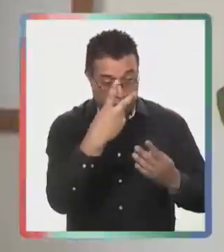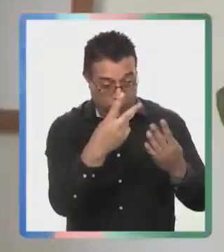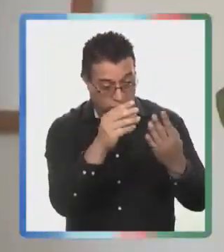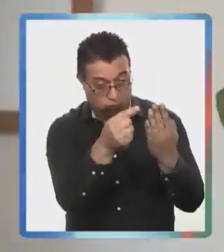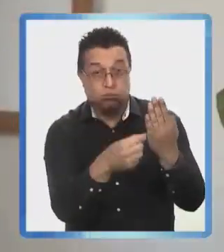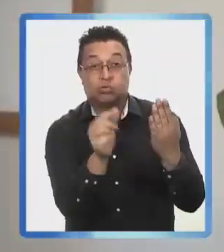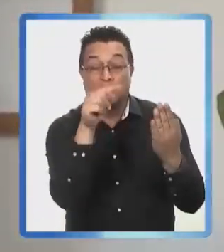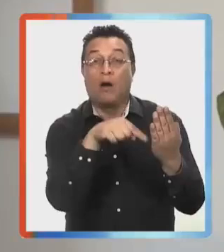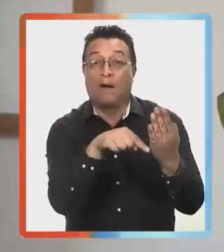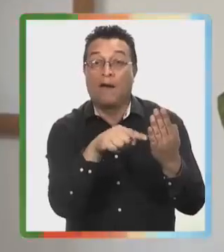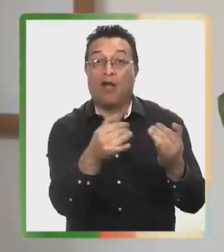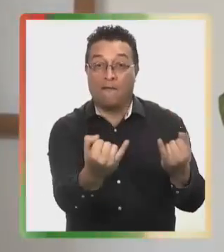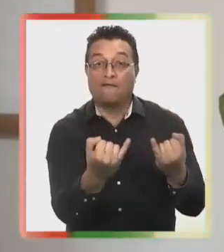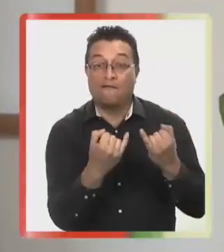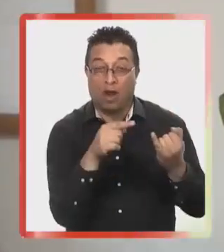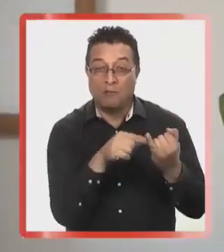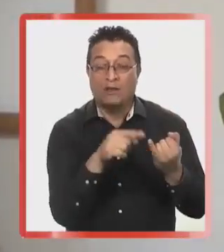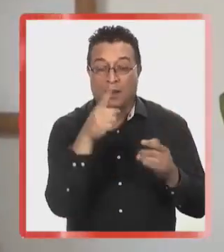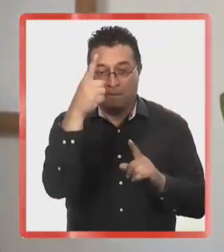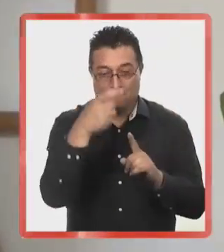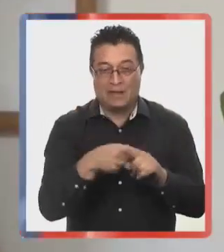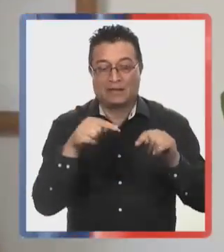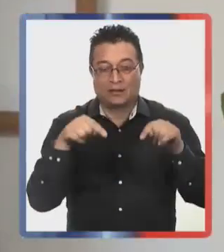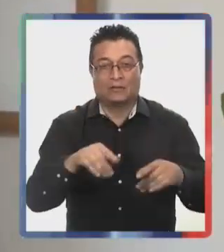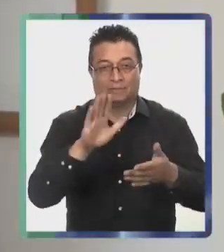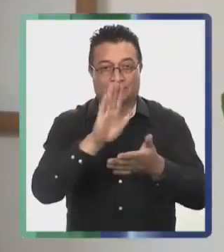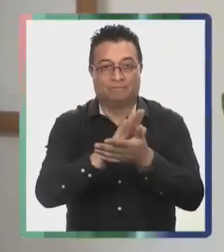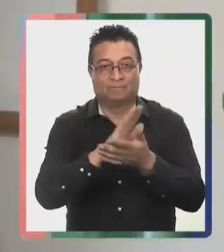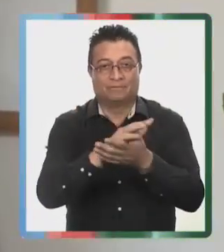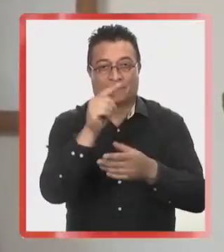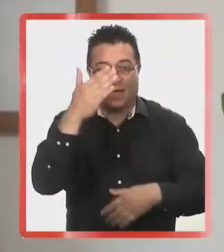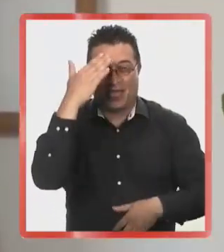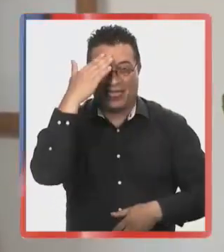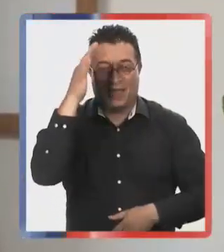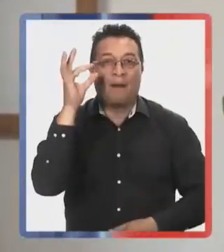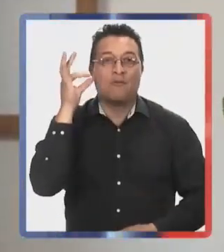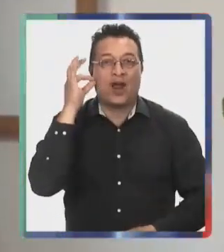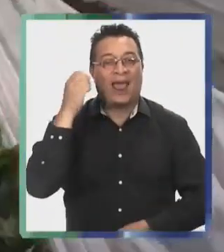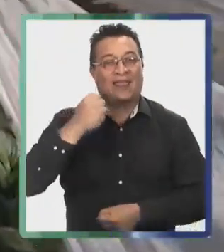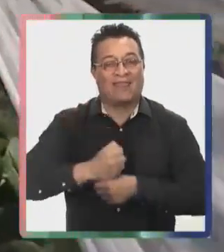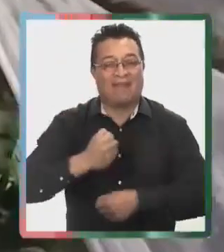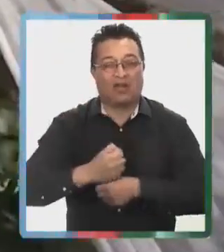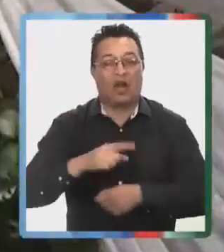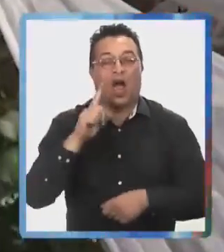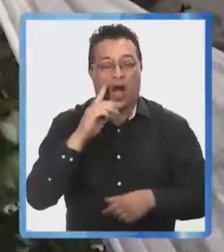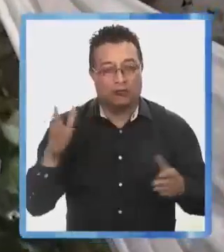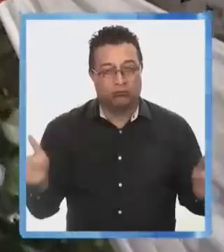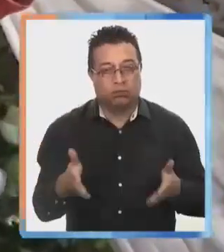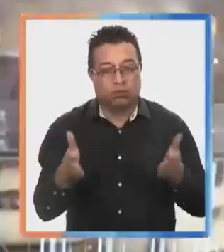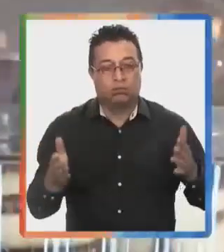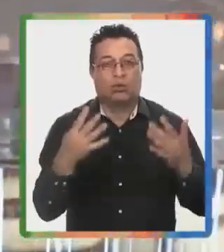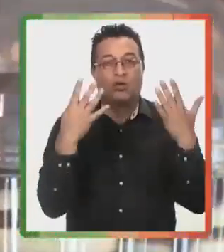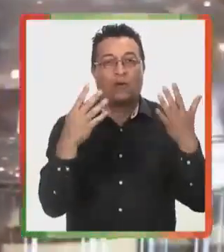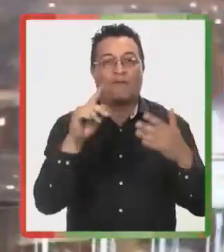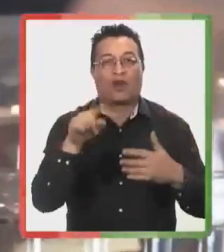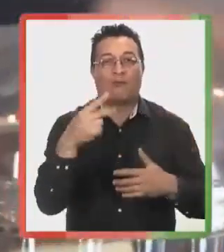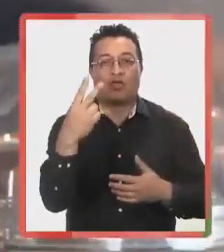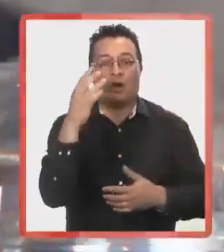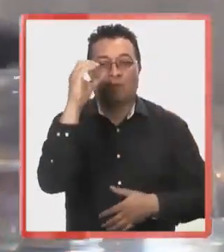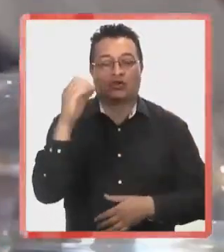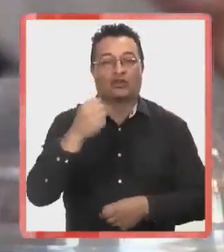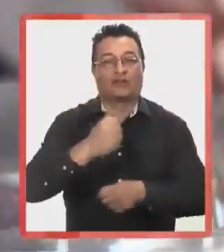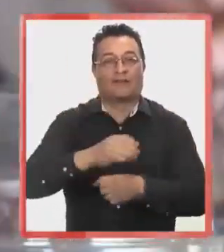informe, sobre todo porque estamos en el mes en el cual se conmemora el Día de la Mujer Trabajadora, que tenemos una recuperación de un 9,2% de empleo